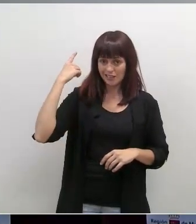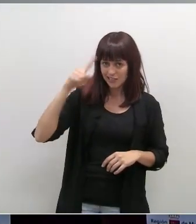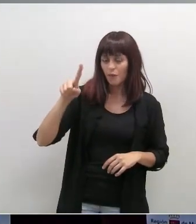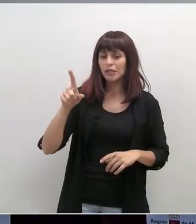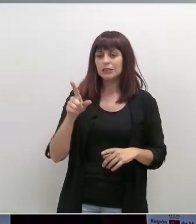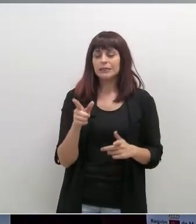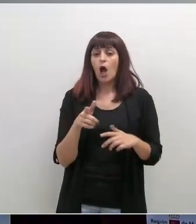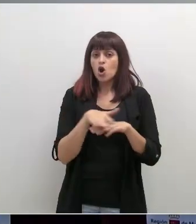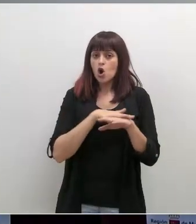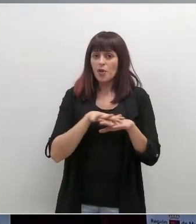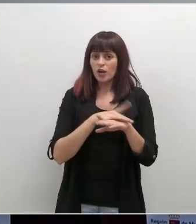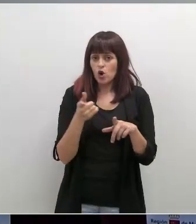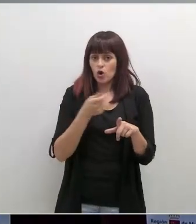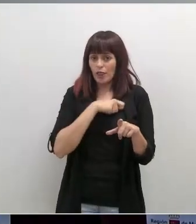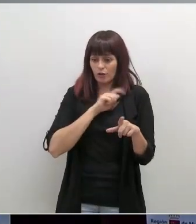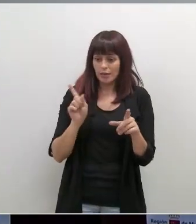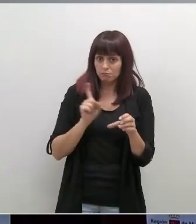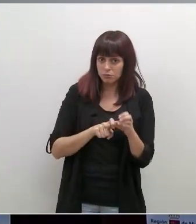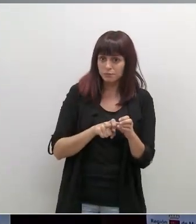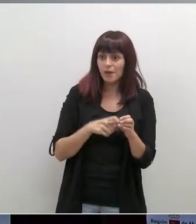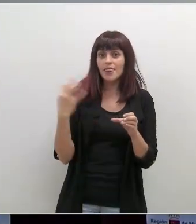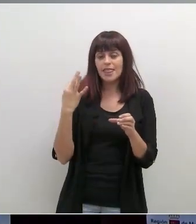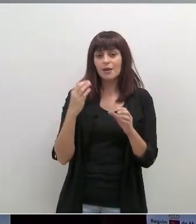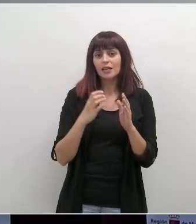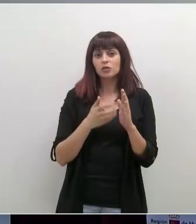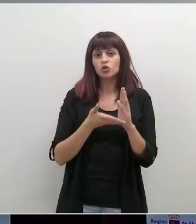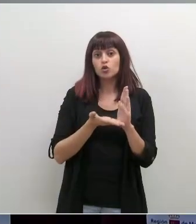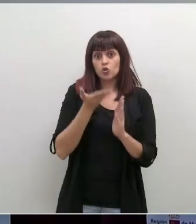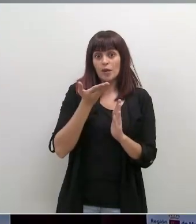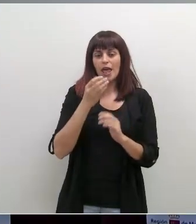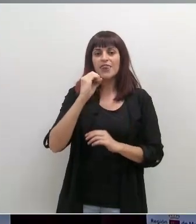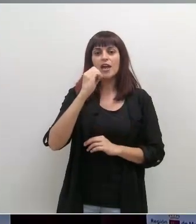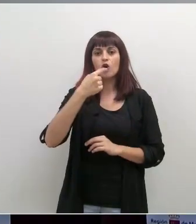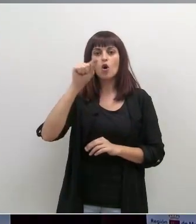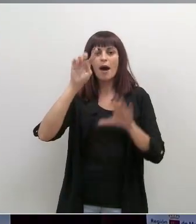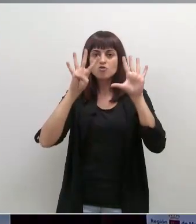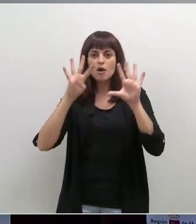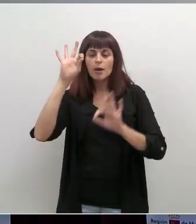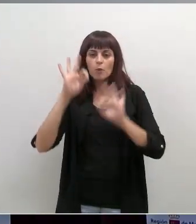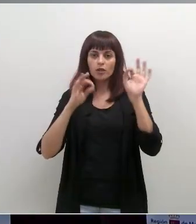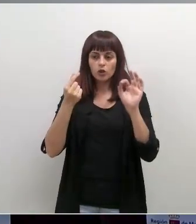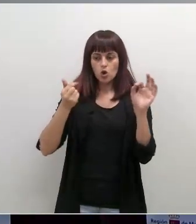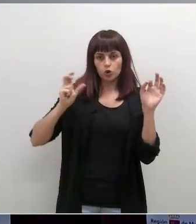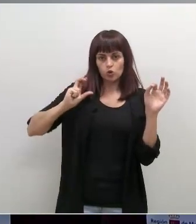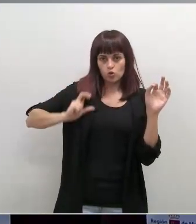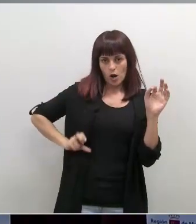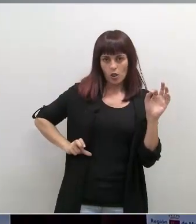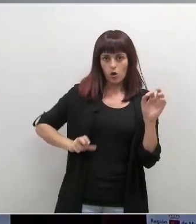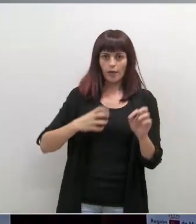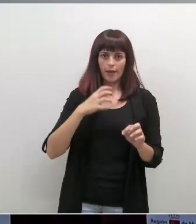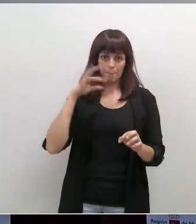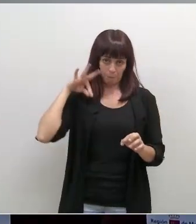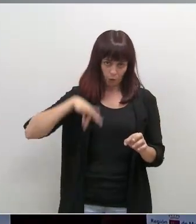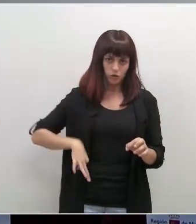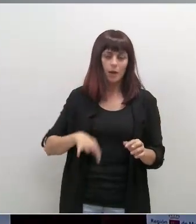Gobierno regional del que forma parte debe subir el 0,9% del salario a los funcionarios al tratarse de legislación básica